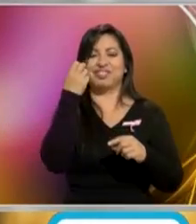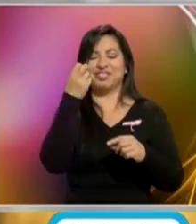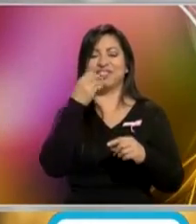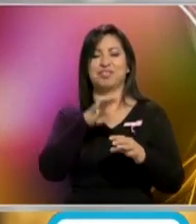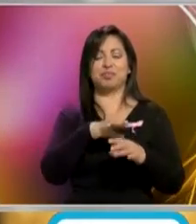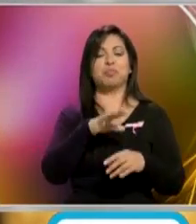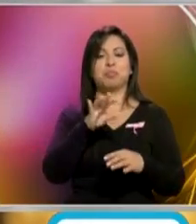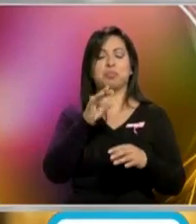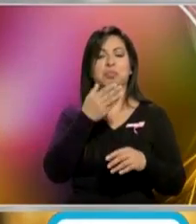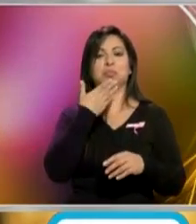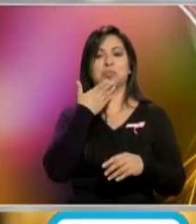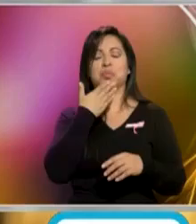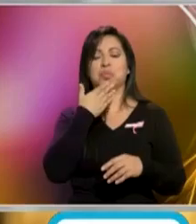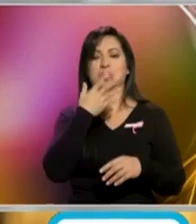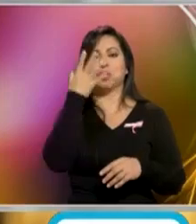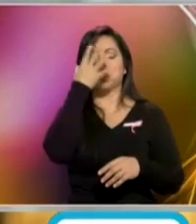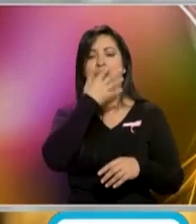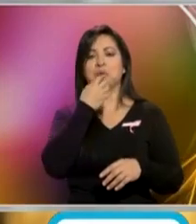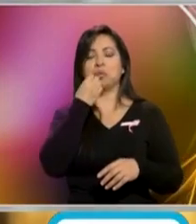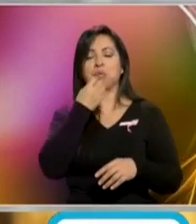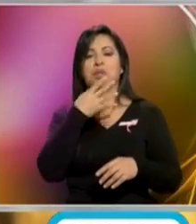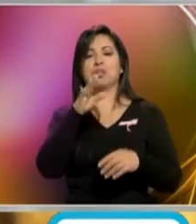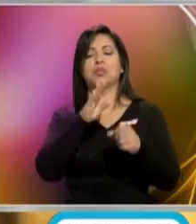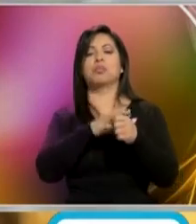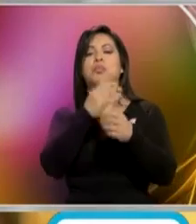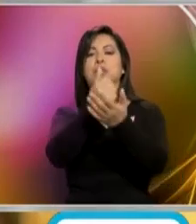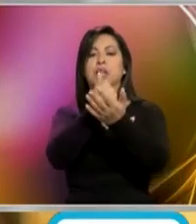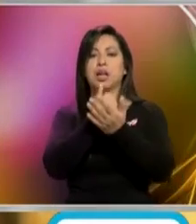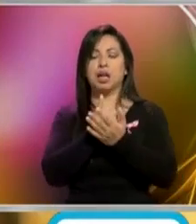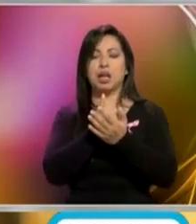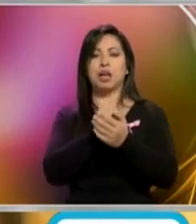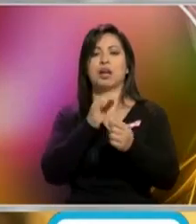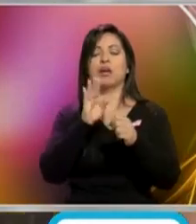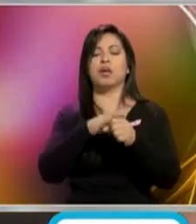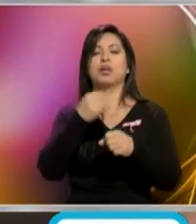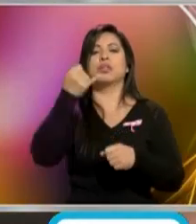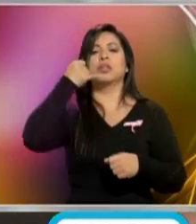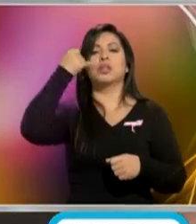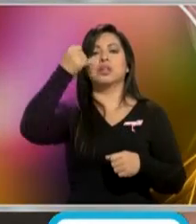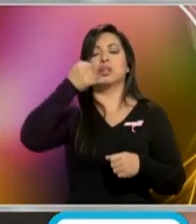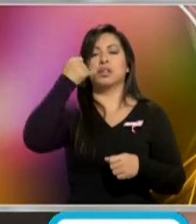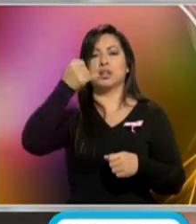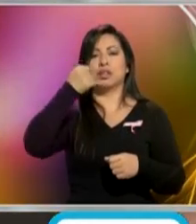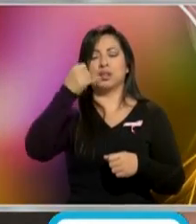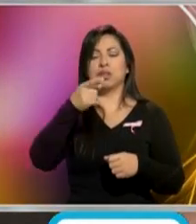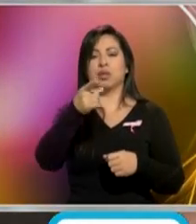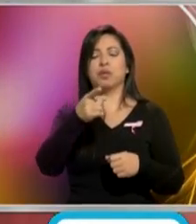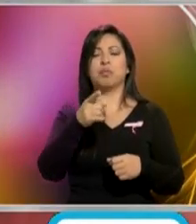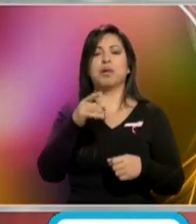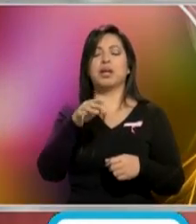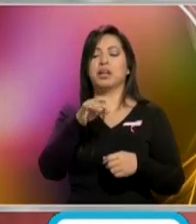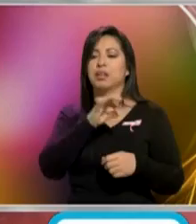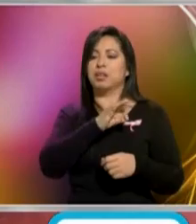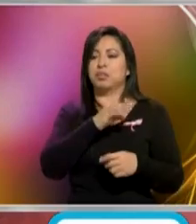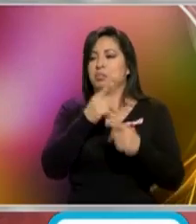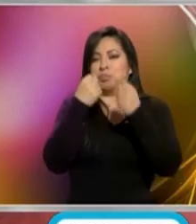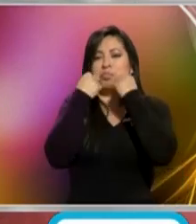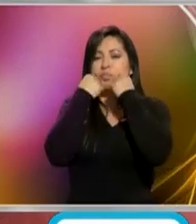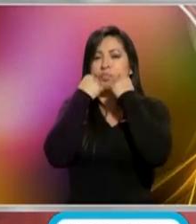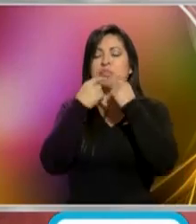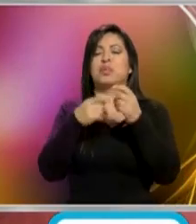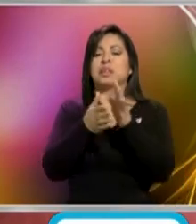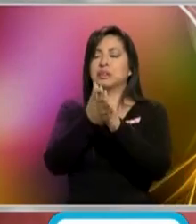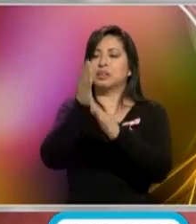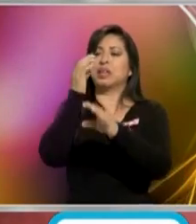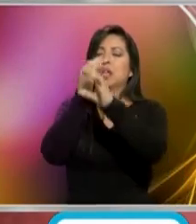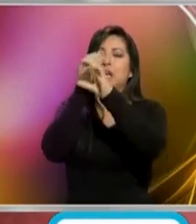impresionante. Y esto lo que nos ayuda es precisamente Claro. mucho a que la barrera del idioma hoy no nos impida o llegar a tomar nuestro transporte